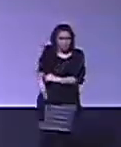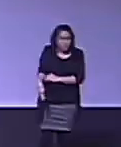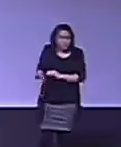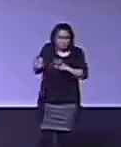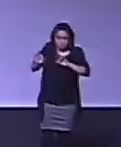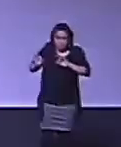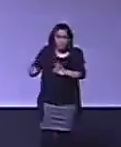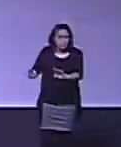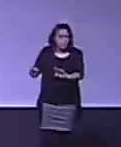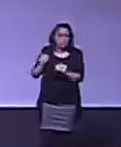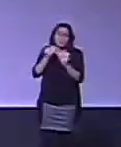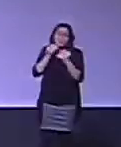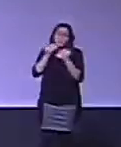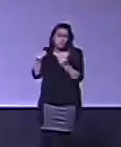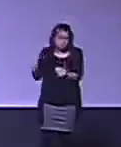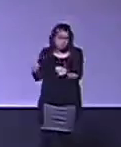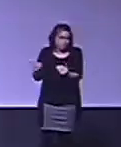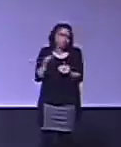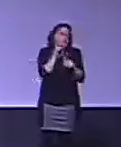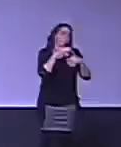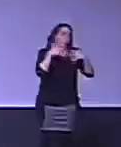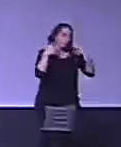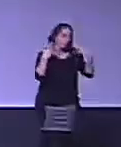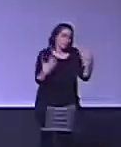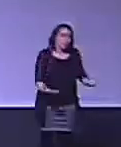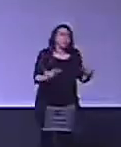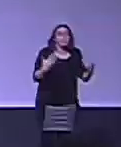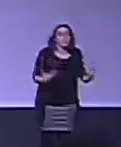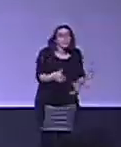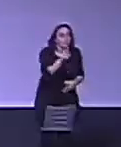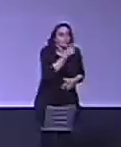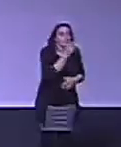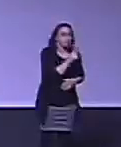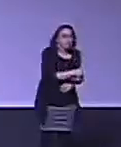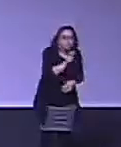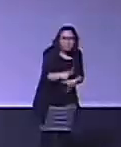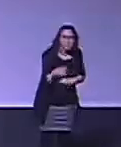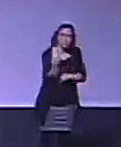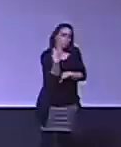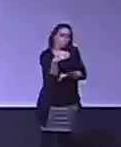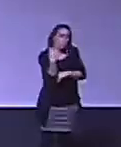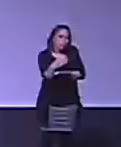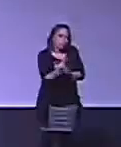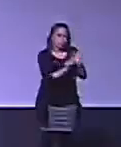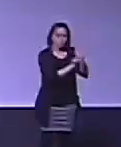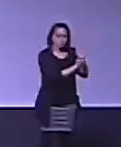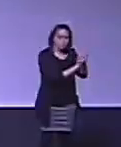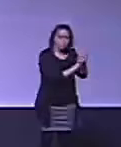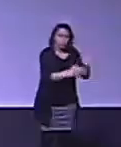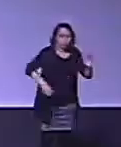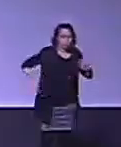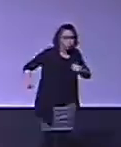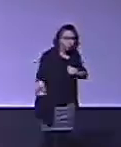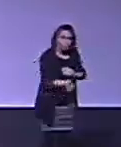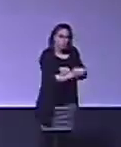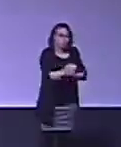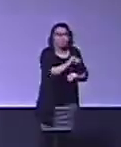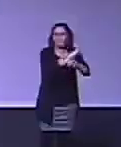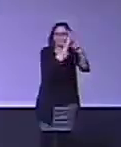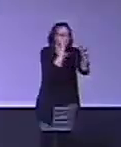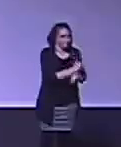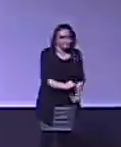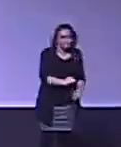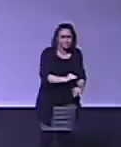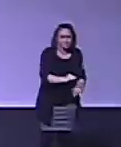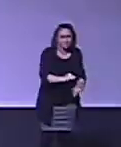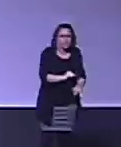egun hainbat eta hainbat neskamutiko pilotari zoriontsu dira frontoi batean, eta dira diren bezalakoak. Eta